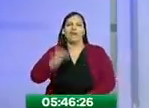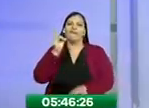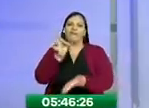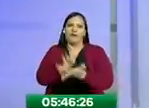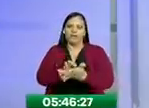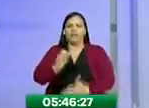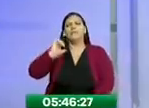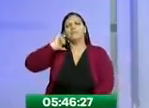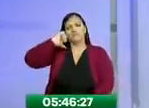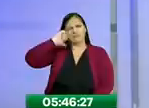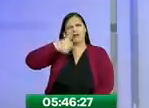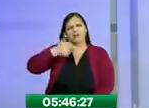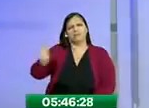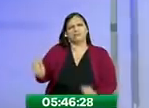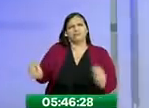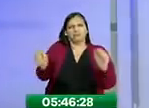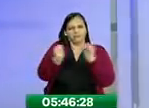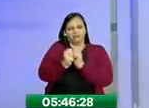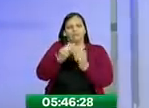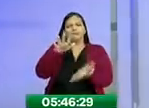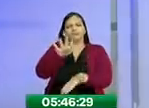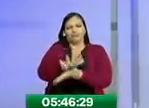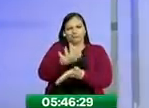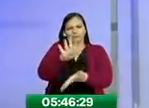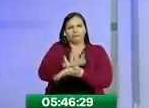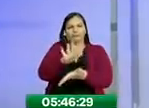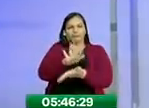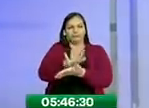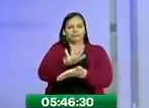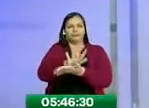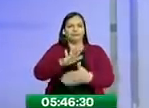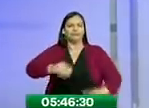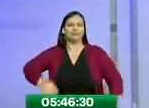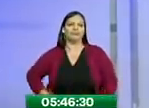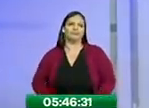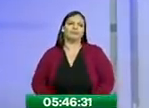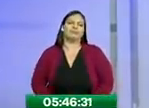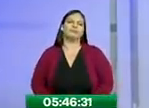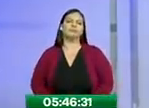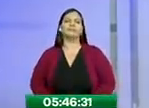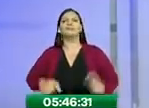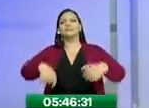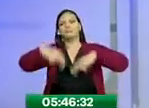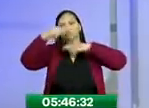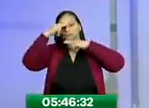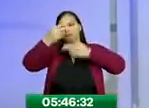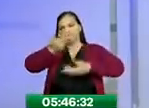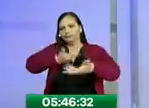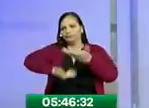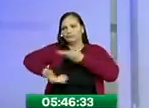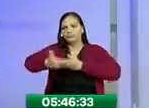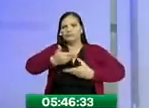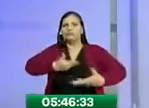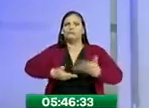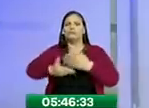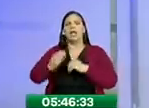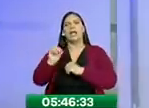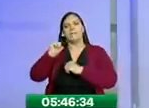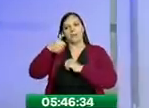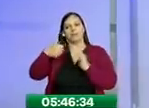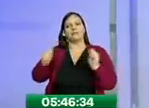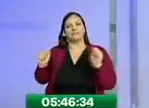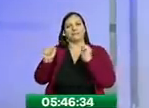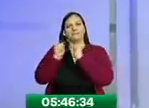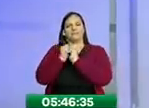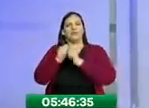que no hay nada de qué preocuparse, mañana estará compartiendo con nosotros aquí en el Despertar de la Noticia. 5:46 de